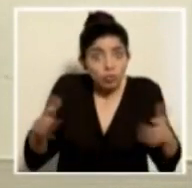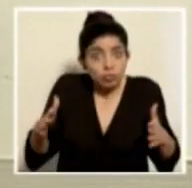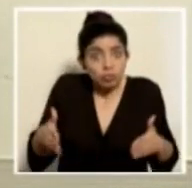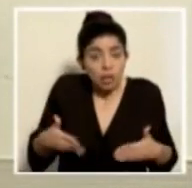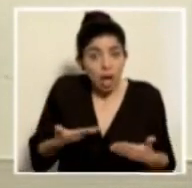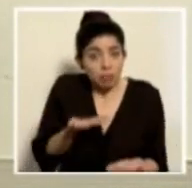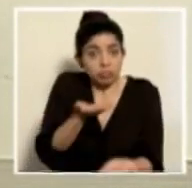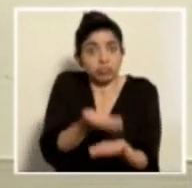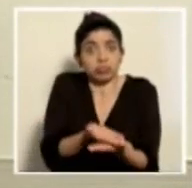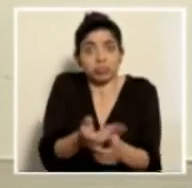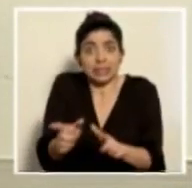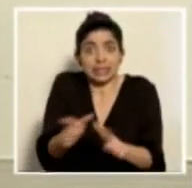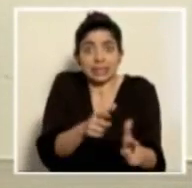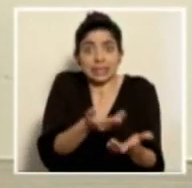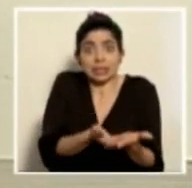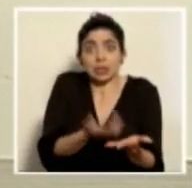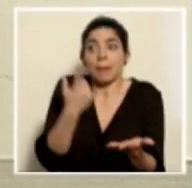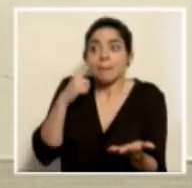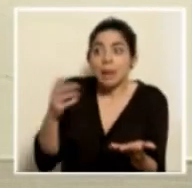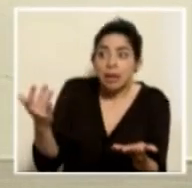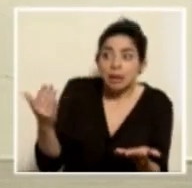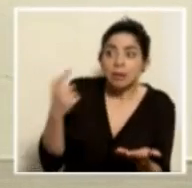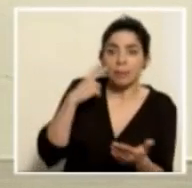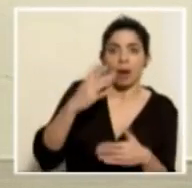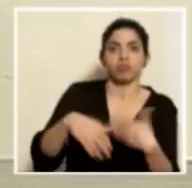dadas para avanzar en lo que se requiere.